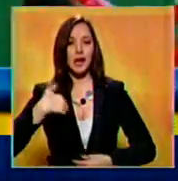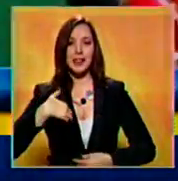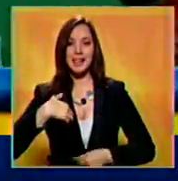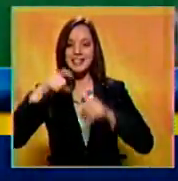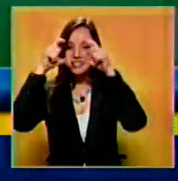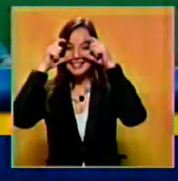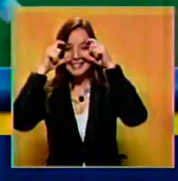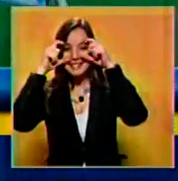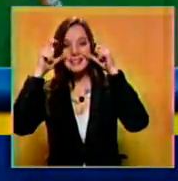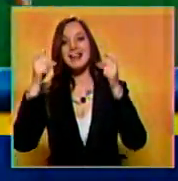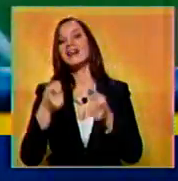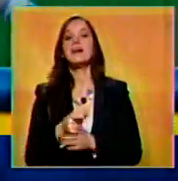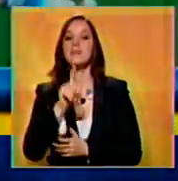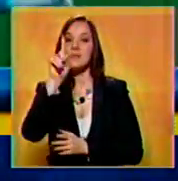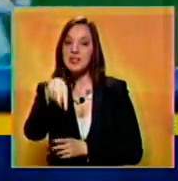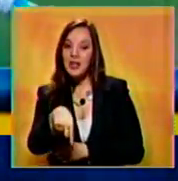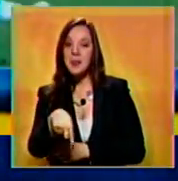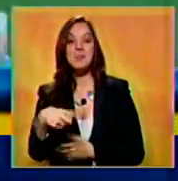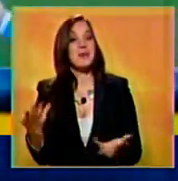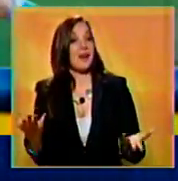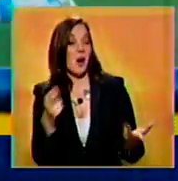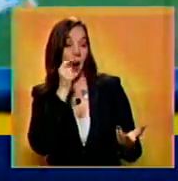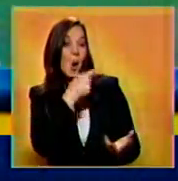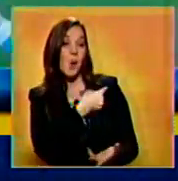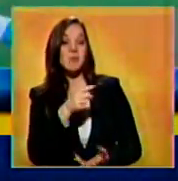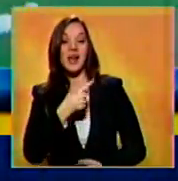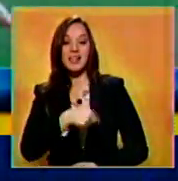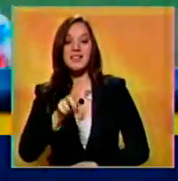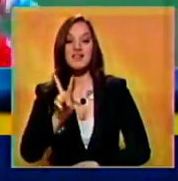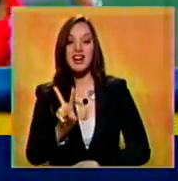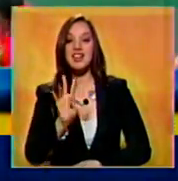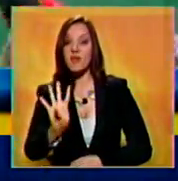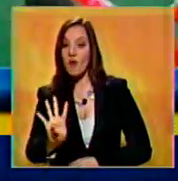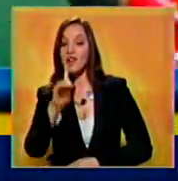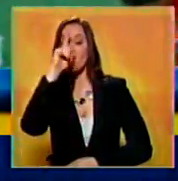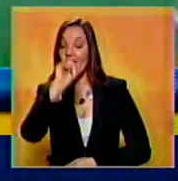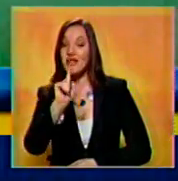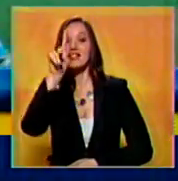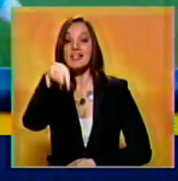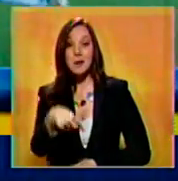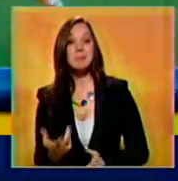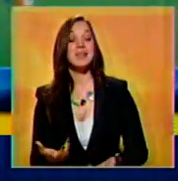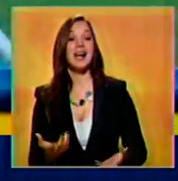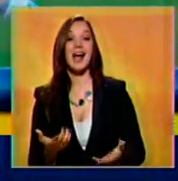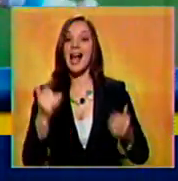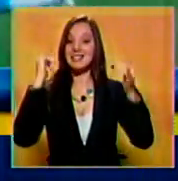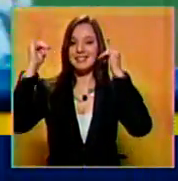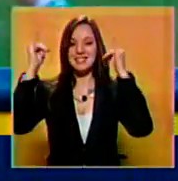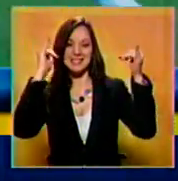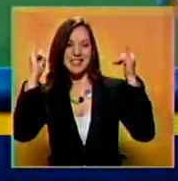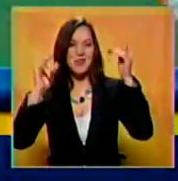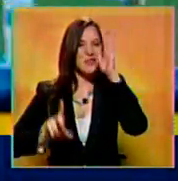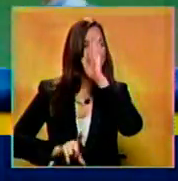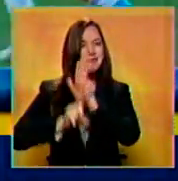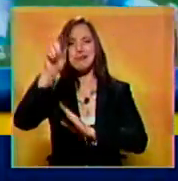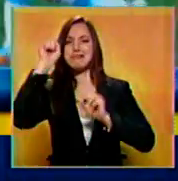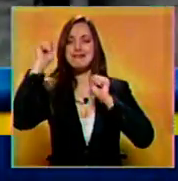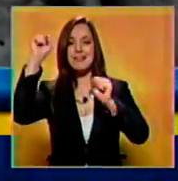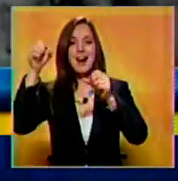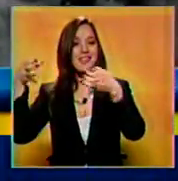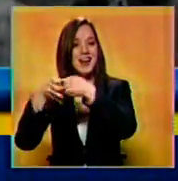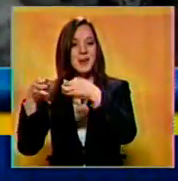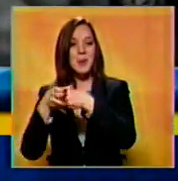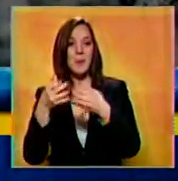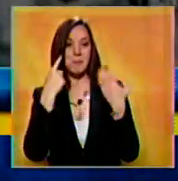Y finalmente, el astro argentino de 24 años no fue la excepción, ya que celebró la victoria de su selección